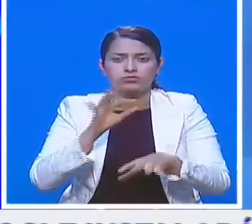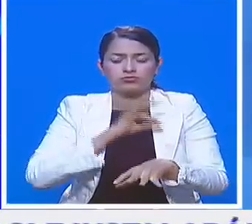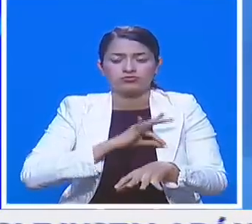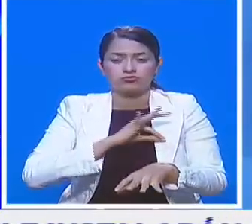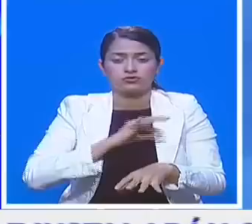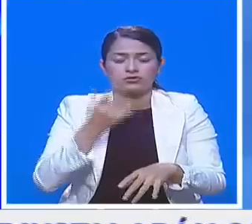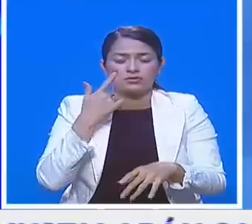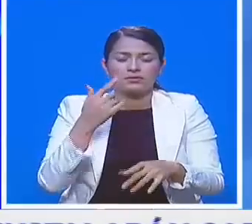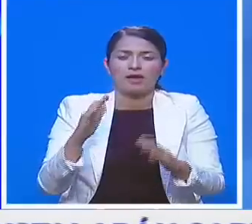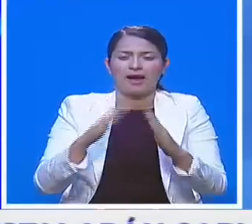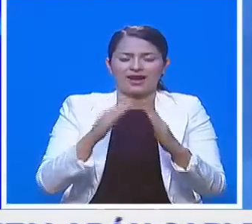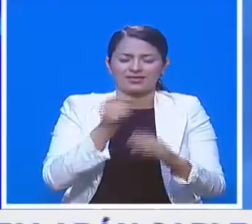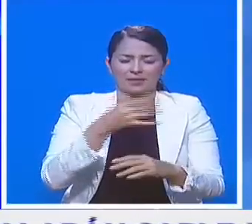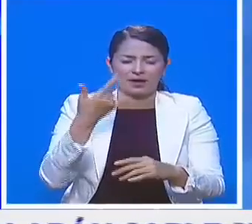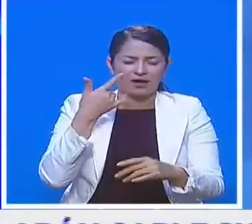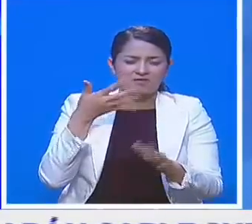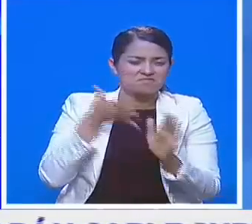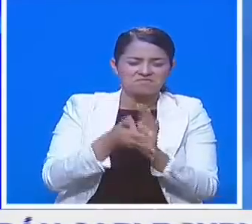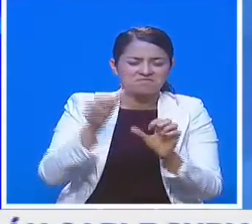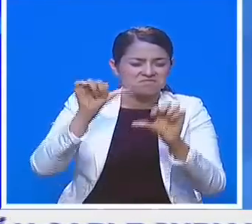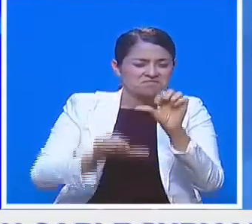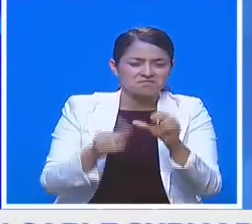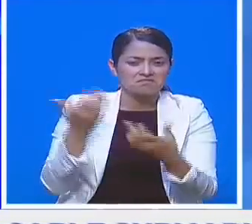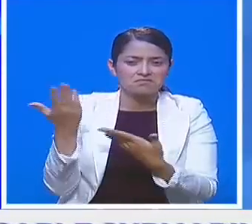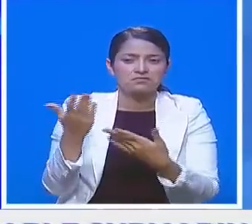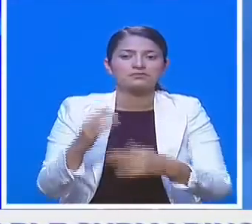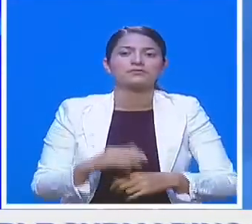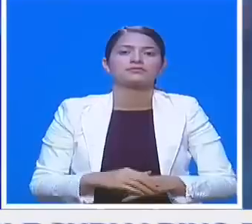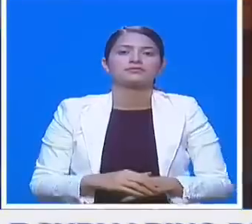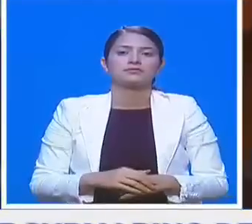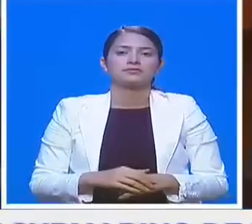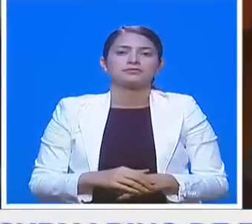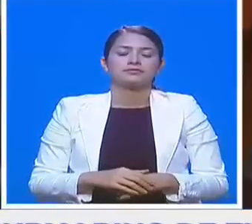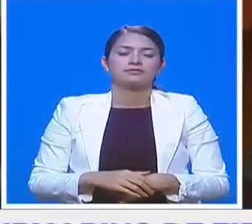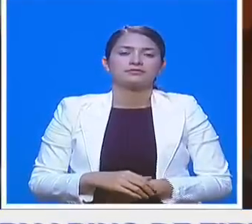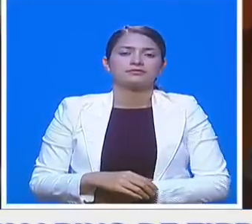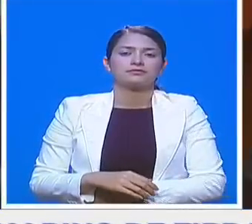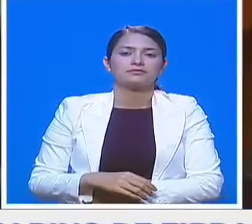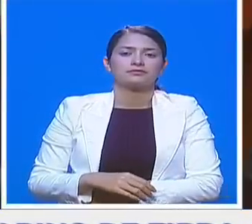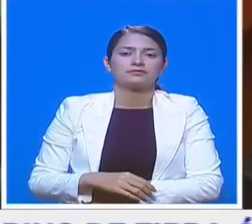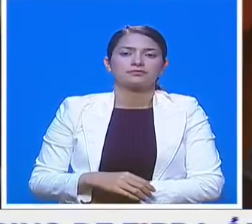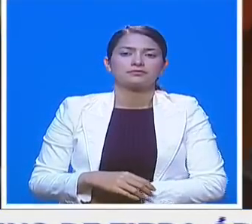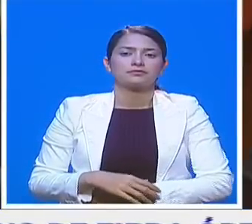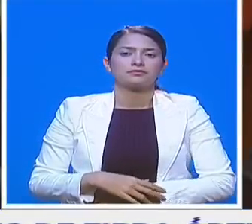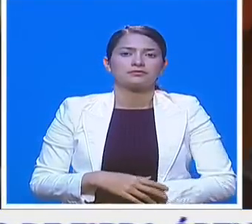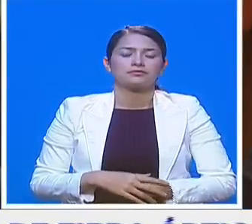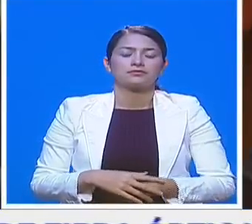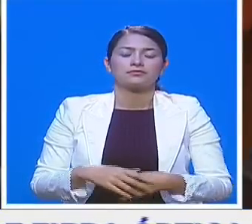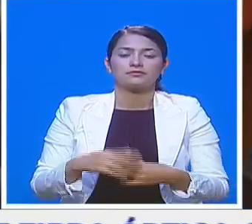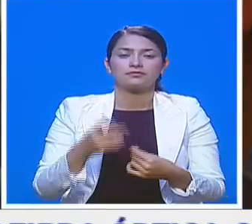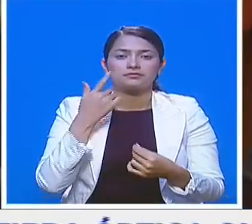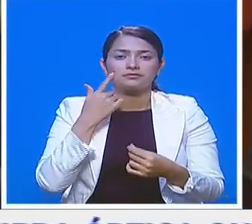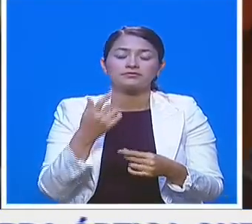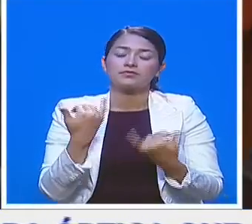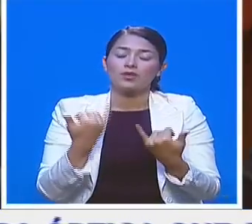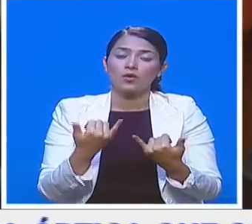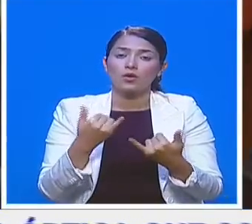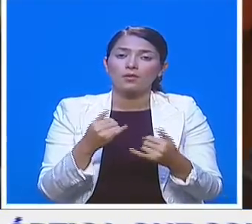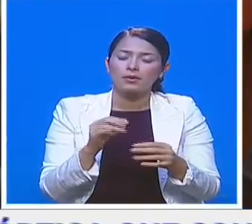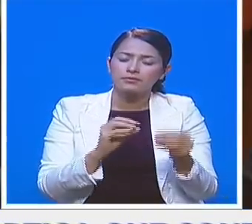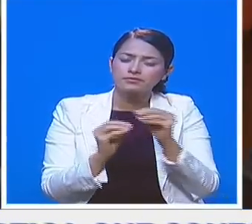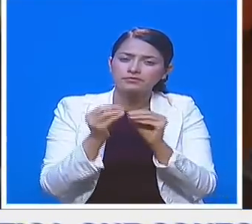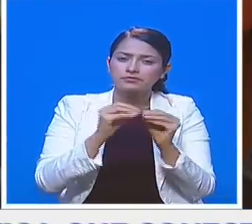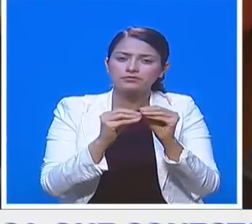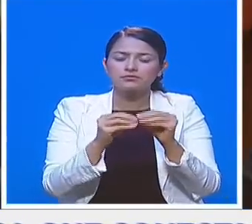Blanca. Vamos a escuchar parte de lo que dijo. El reciente ataque terrorista en Boulder, Colorado, ha puesto de relieve los